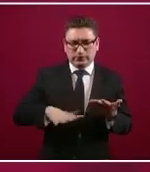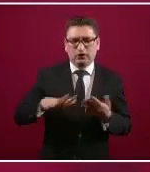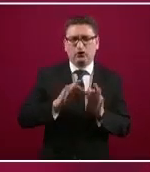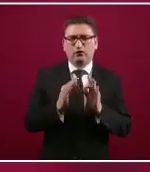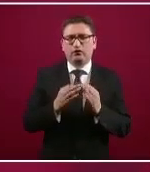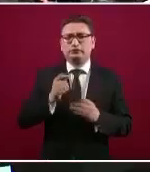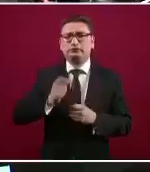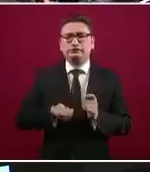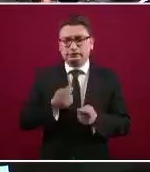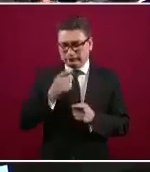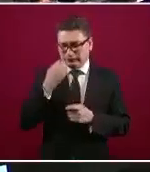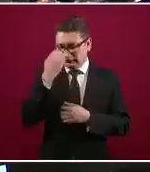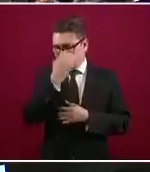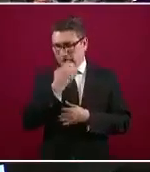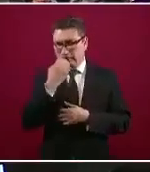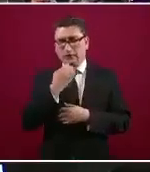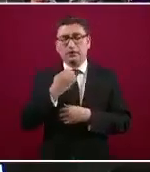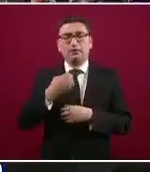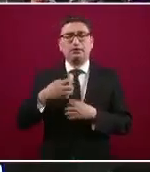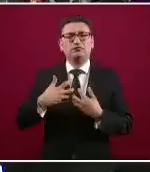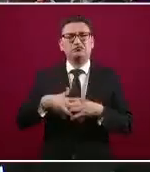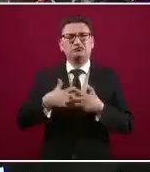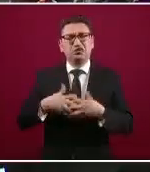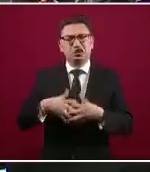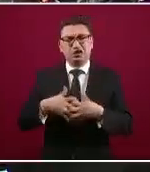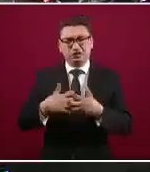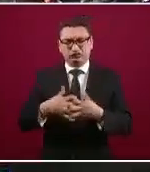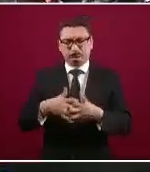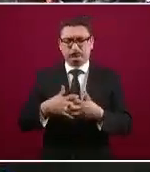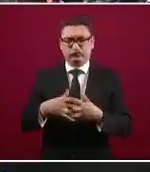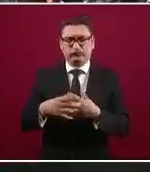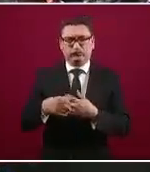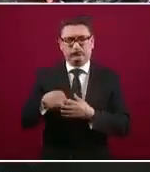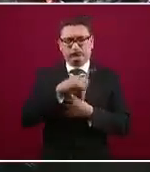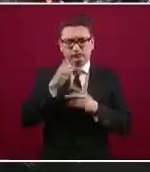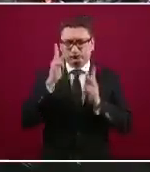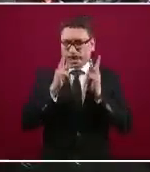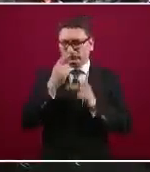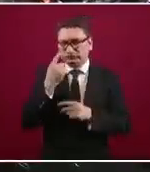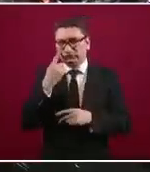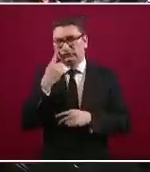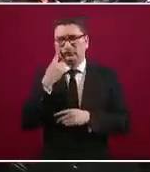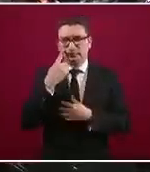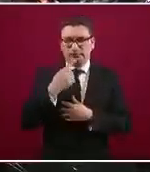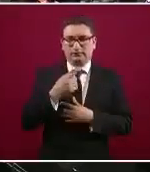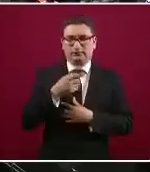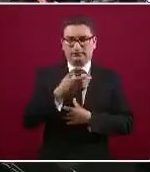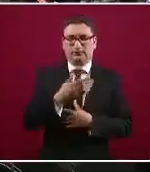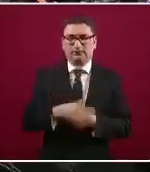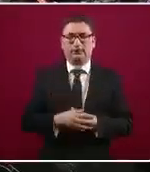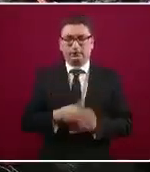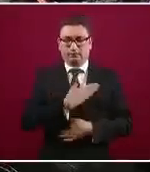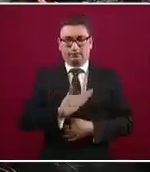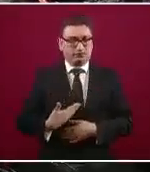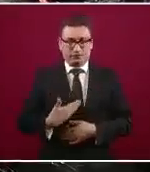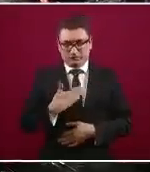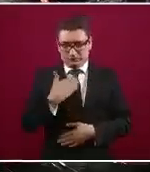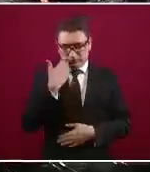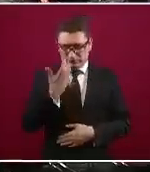ocasión en que la máquina estuvo, que es una visita padrísima, además que el presidente no ha querido ir,